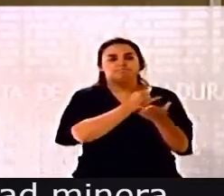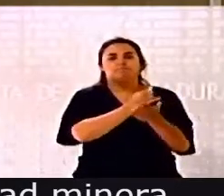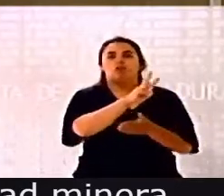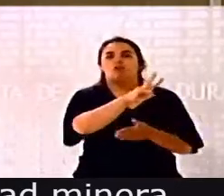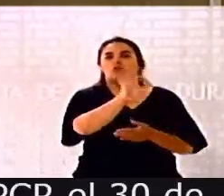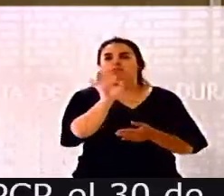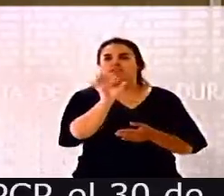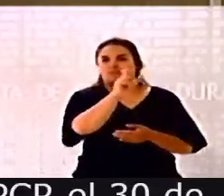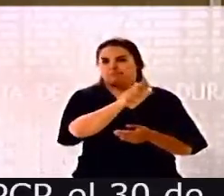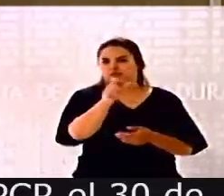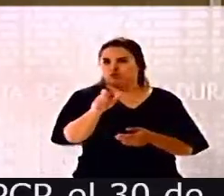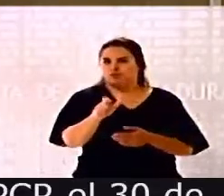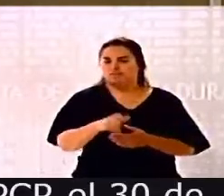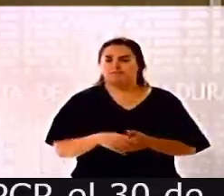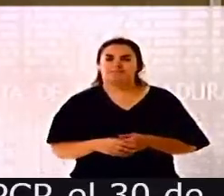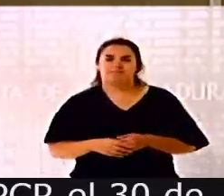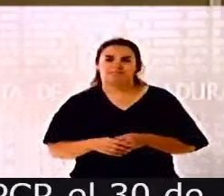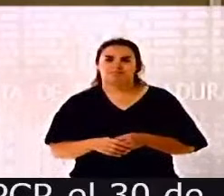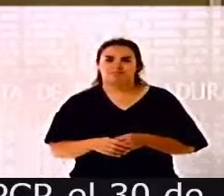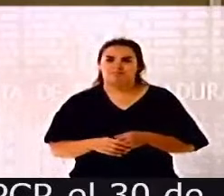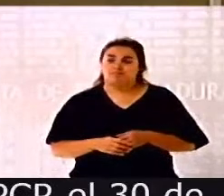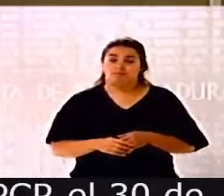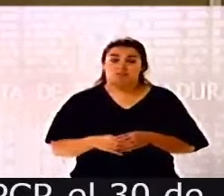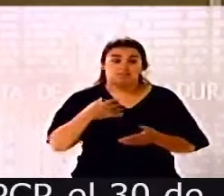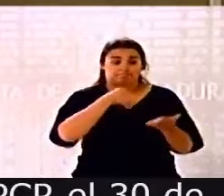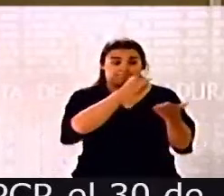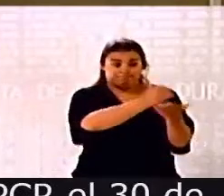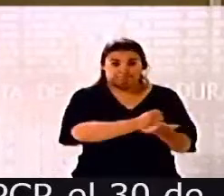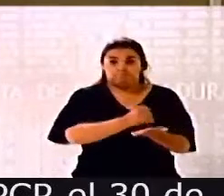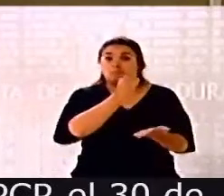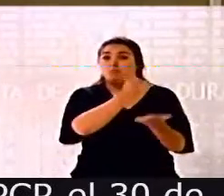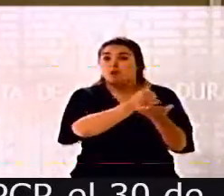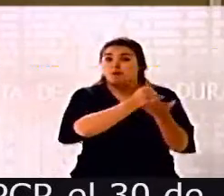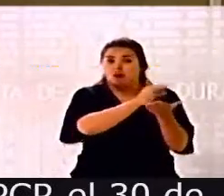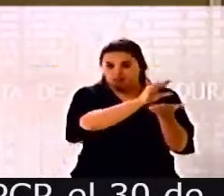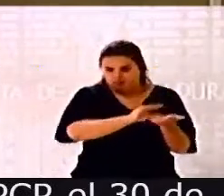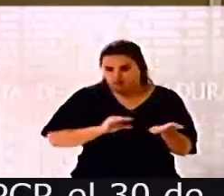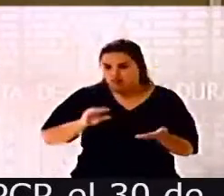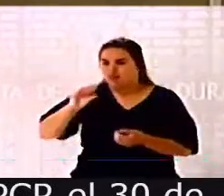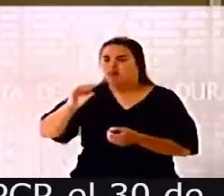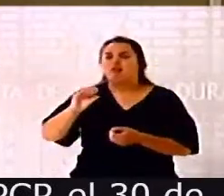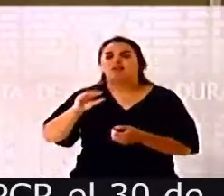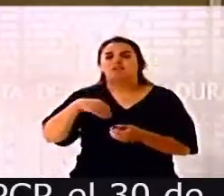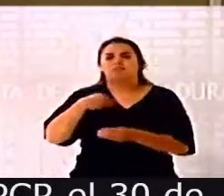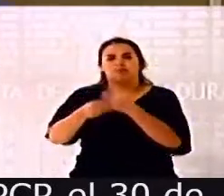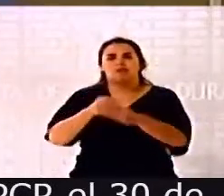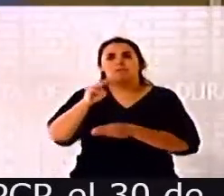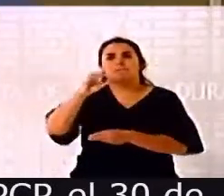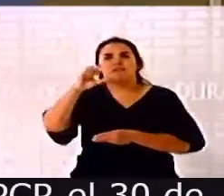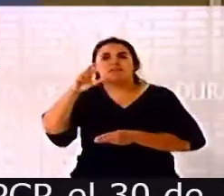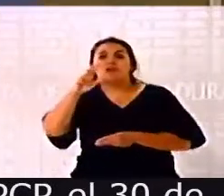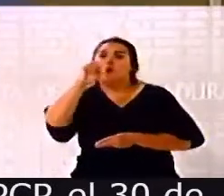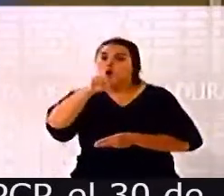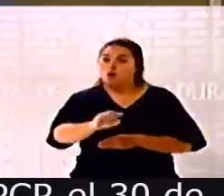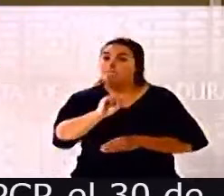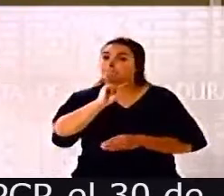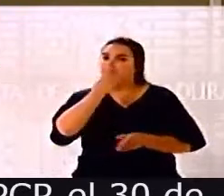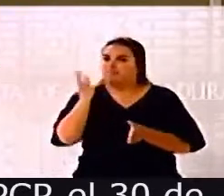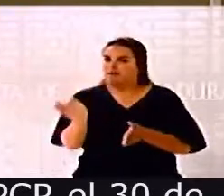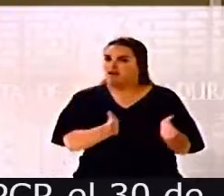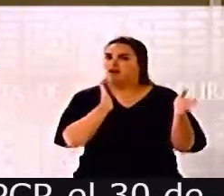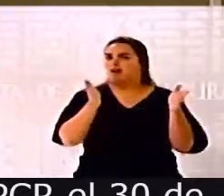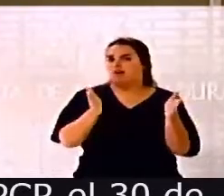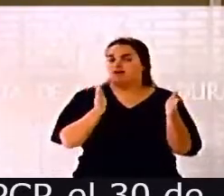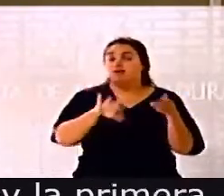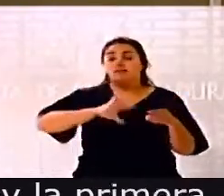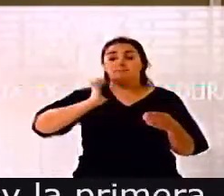personas. Con esa muestra aleatoria y se realizarán las PCR, se están realizando en el día de hoy la primera tanda